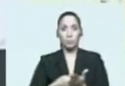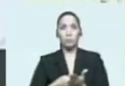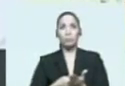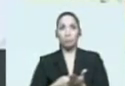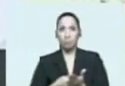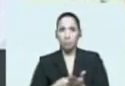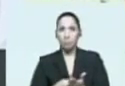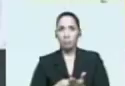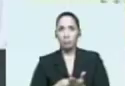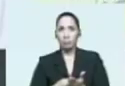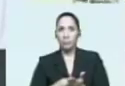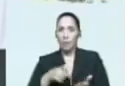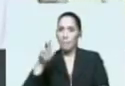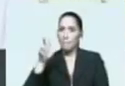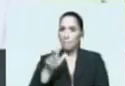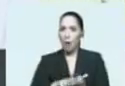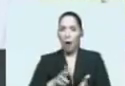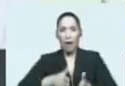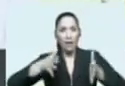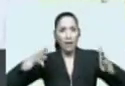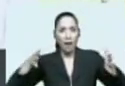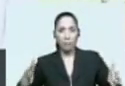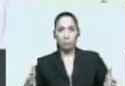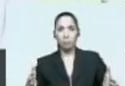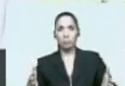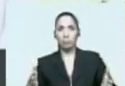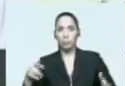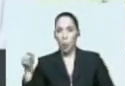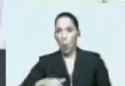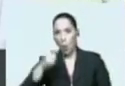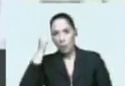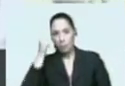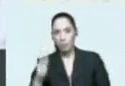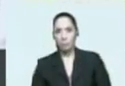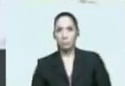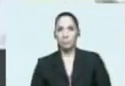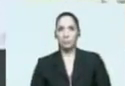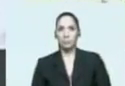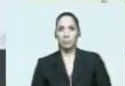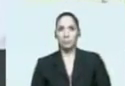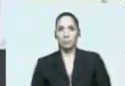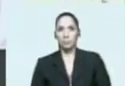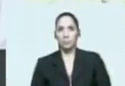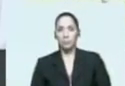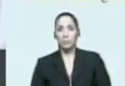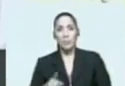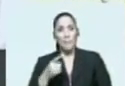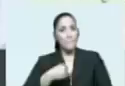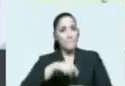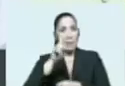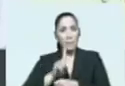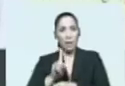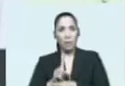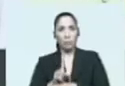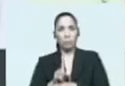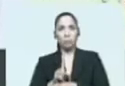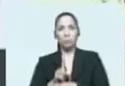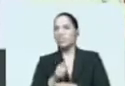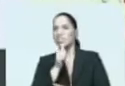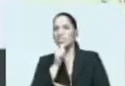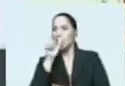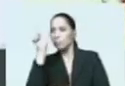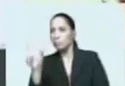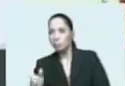que aportaron al gran caudal que es hoy en día uno de sus afluentes y precursores es sin duda alguna por de